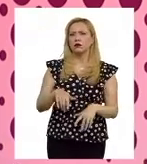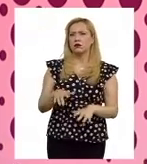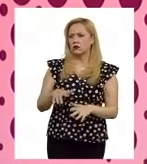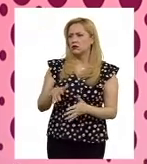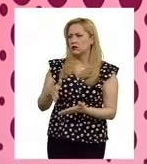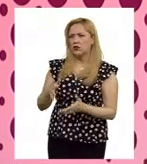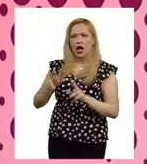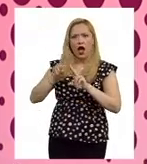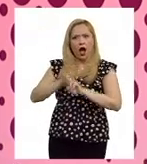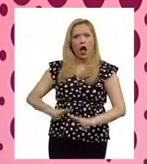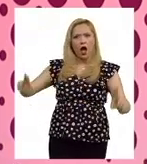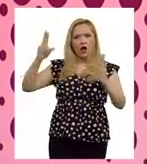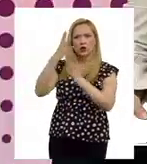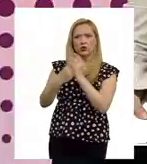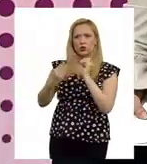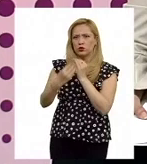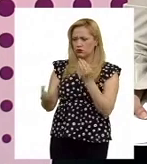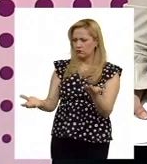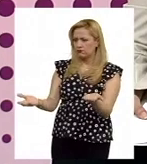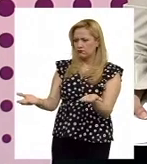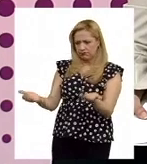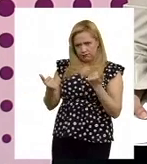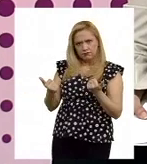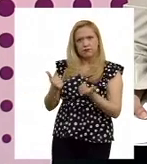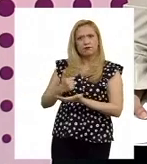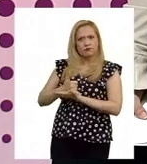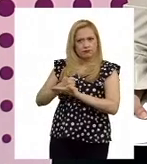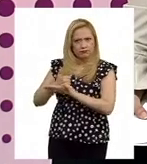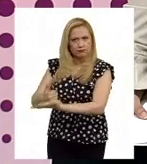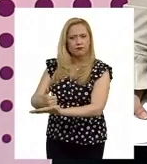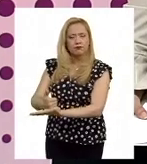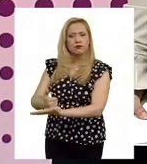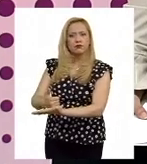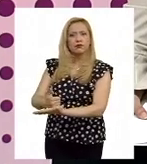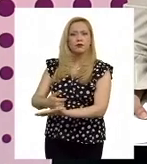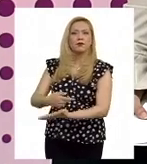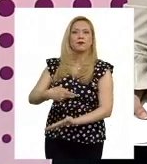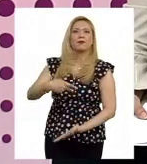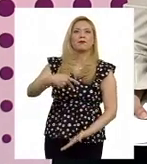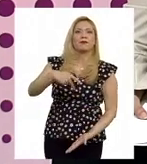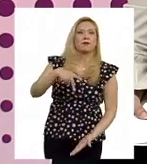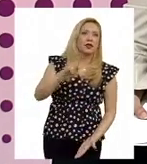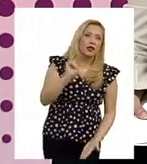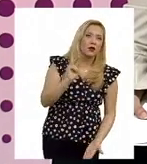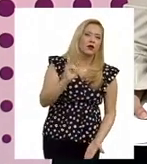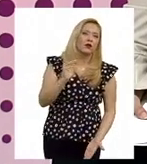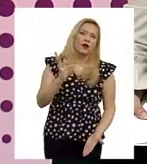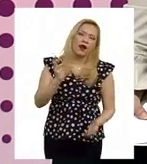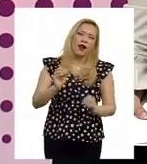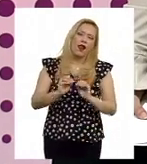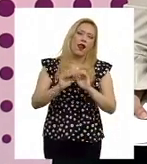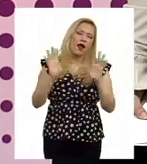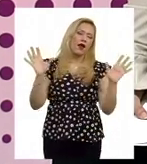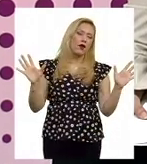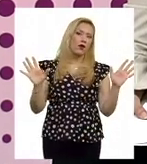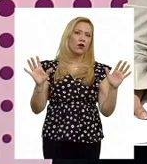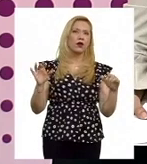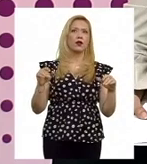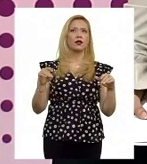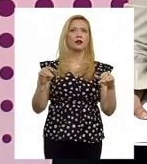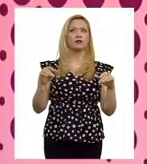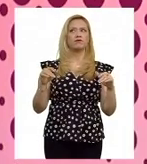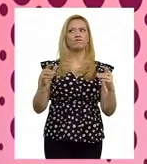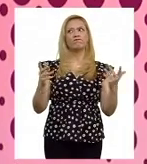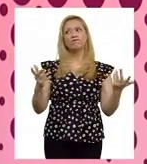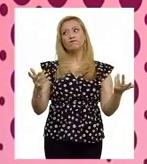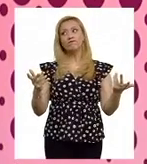ayudar a la población desplazada, independientemente de que no entran en la, digamos, calificación técnicamente hablando